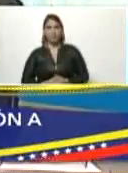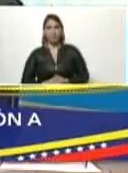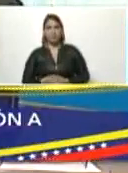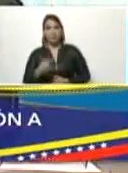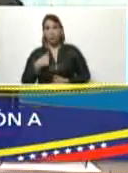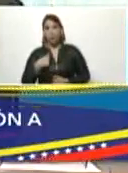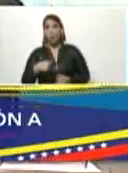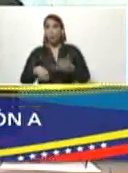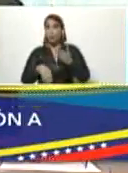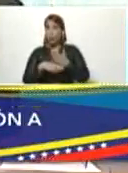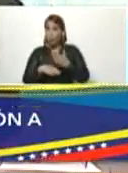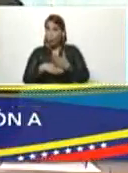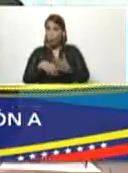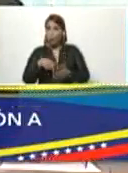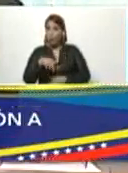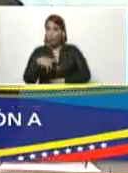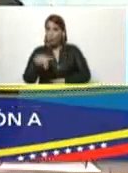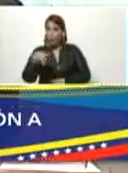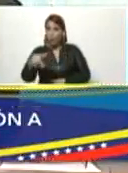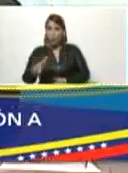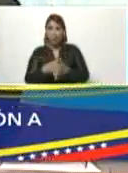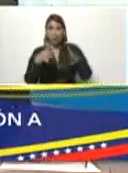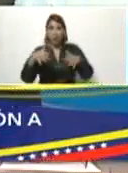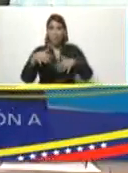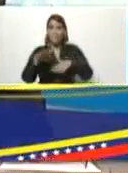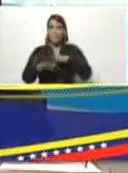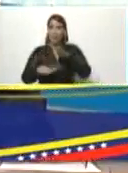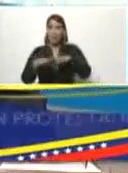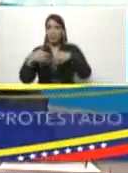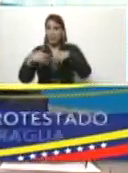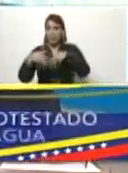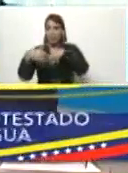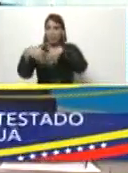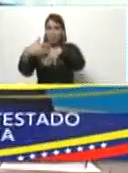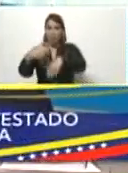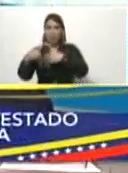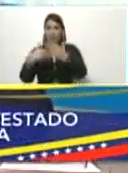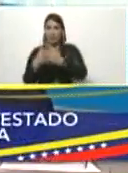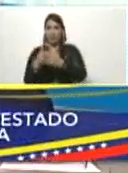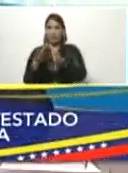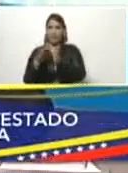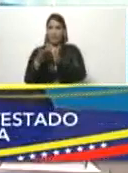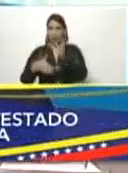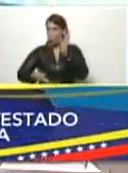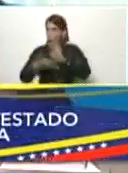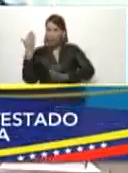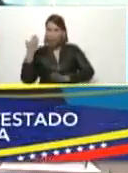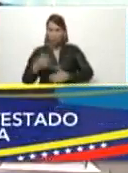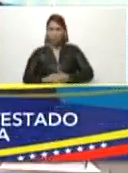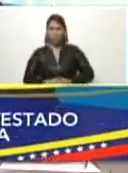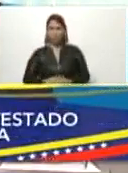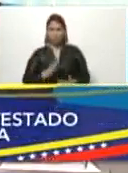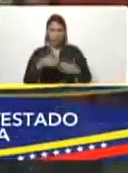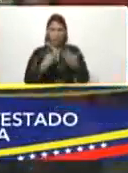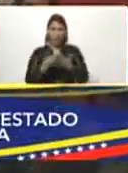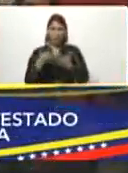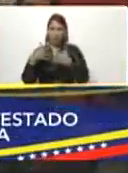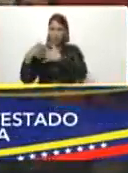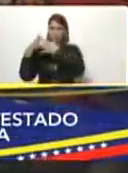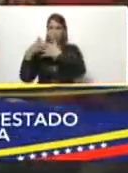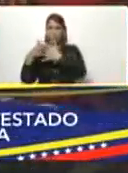Voy a llegar a pie en una gran marcha a Los Ángeles. Nos vamos a pie. Para Los